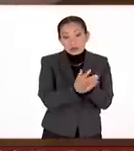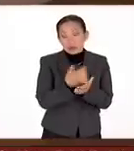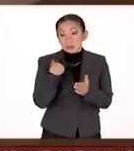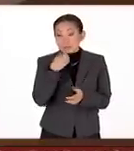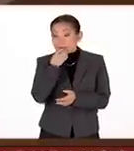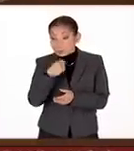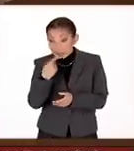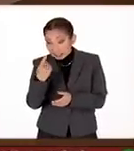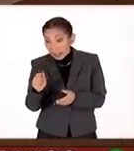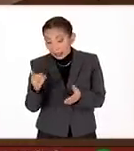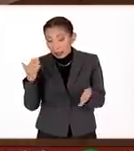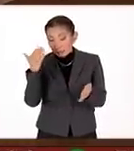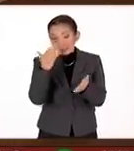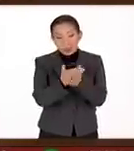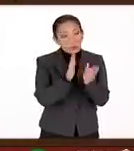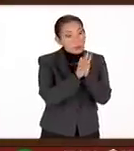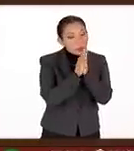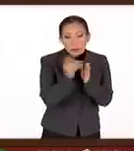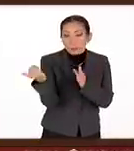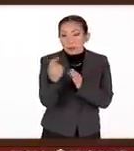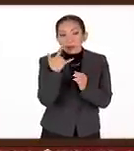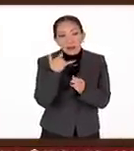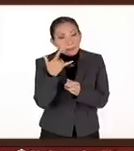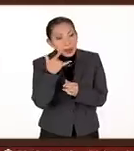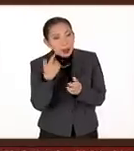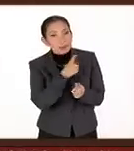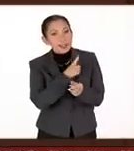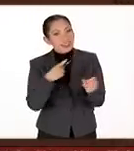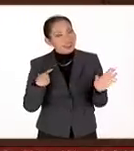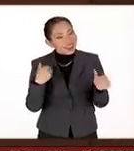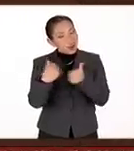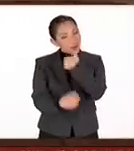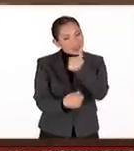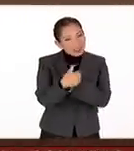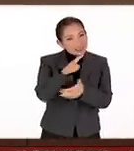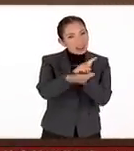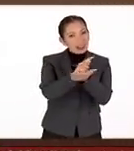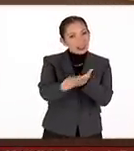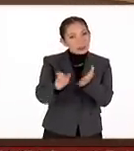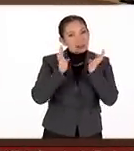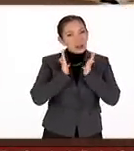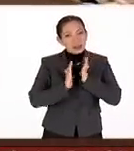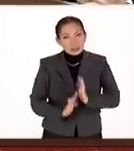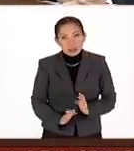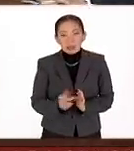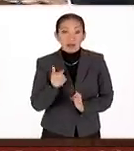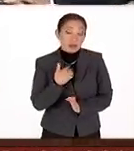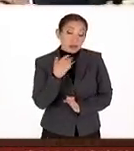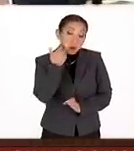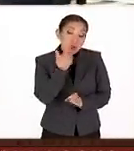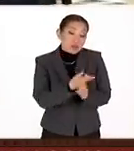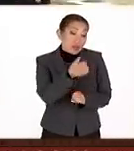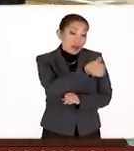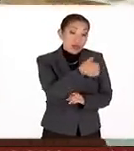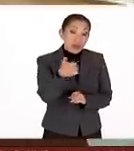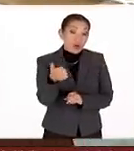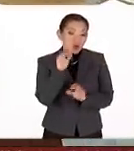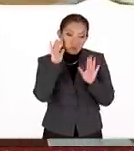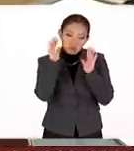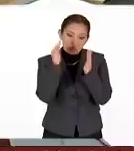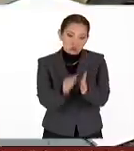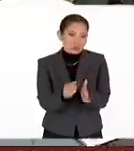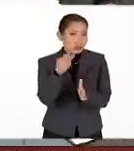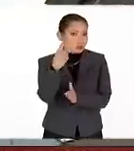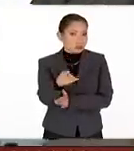la eh cordialidad que hay entre los actores políticos a los acuerdos o pactos que entre ellos celebren y a la buena voluntad para enfocarse sobre